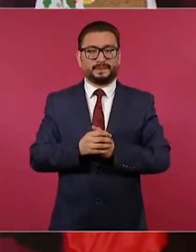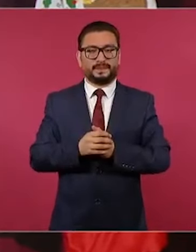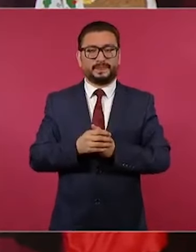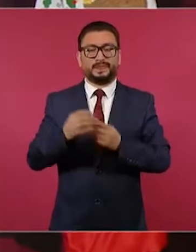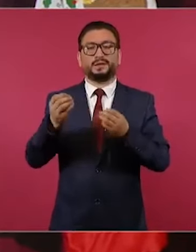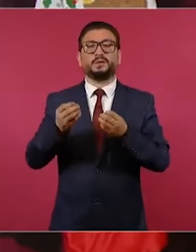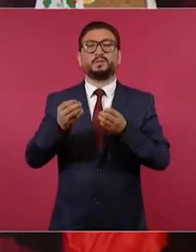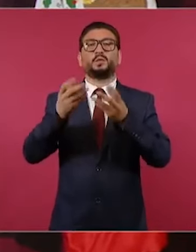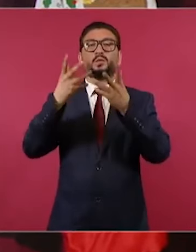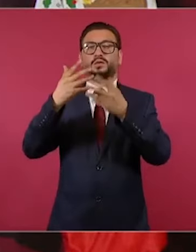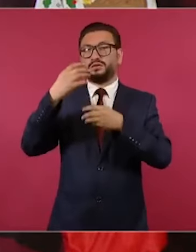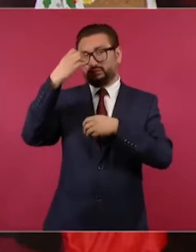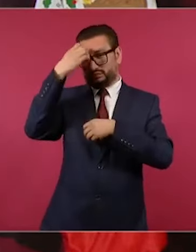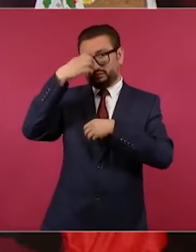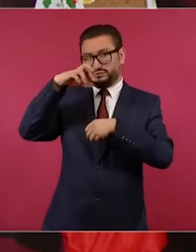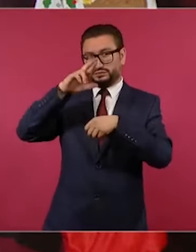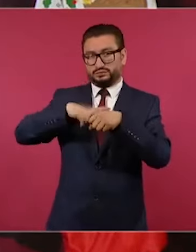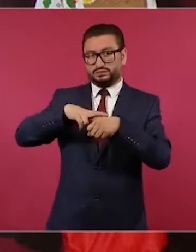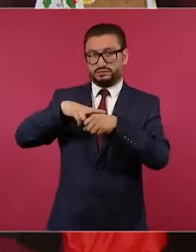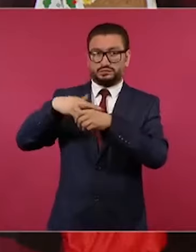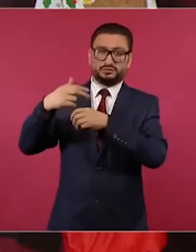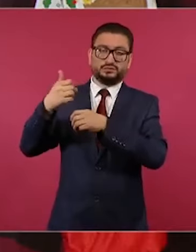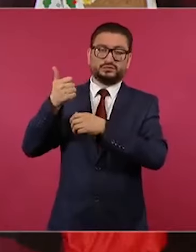cuánto recibieron del extranjero.